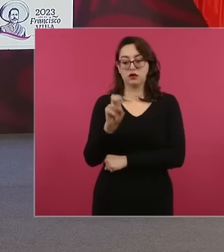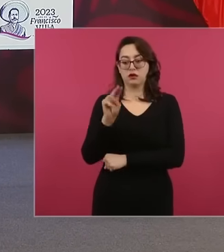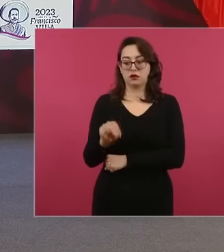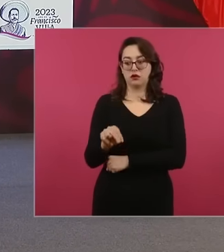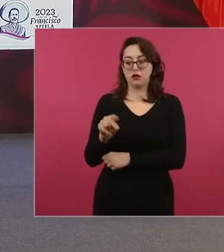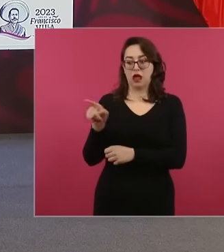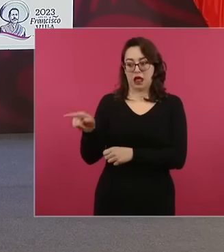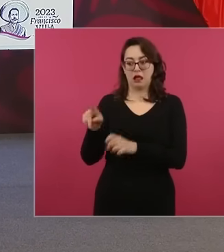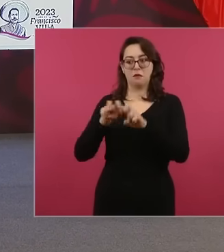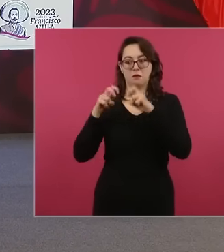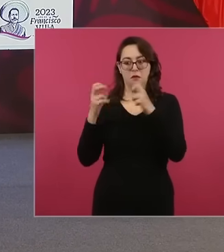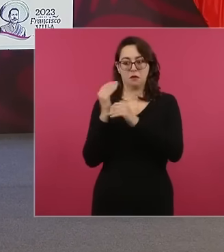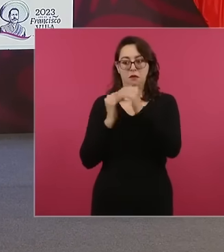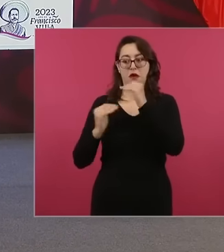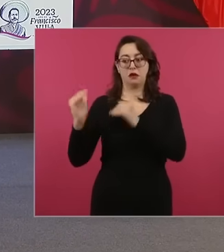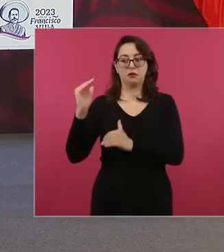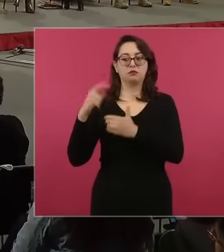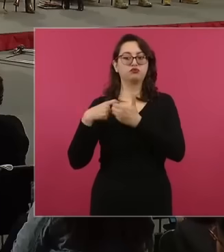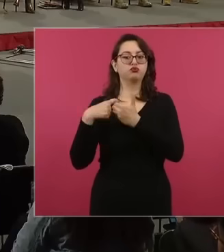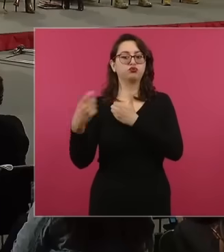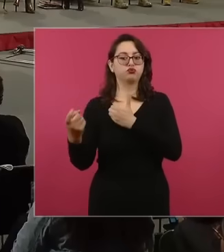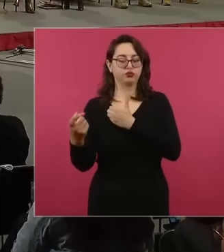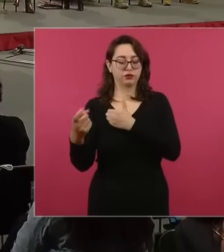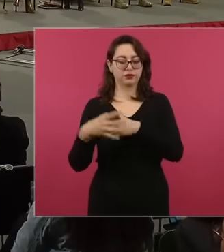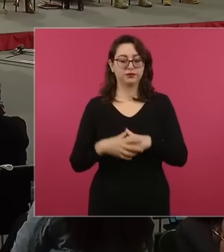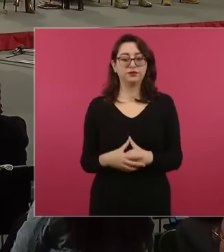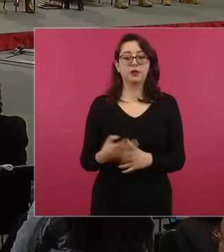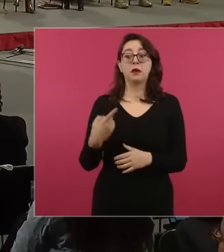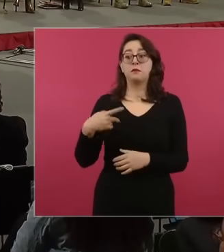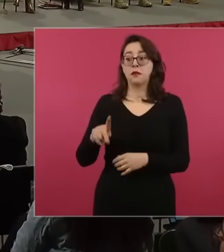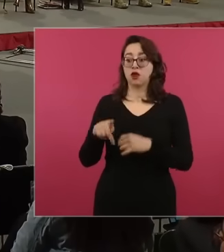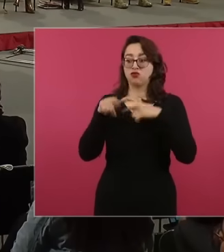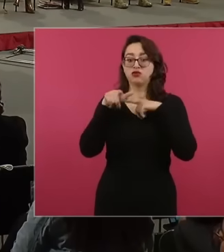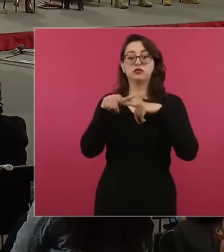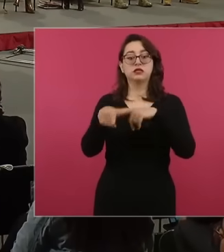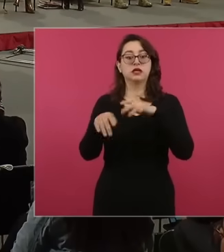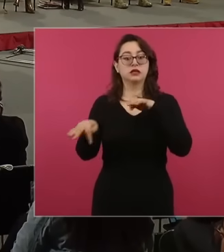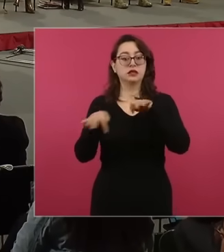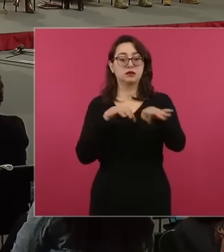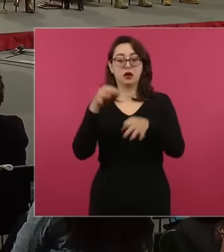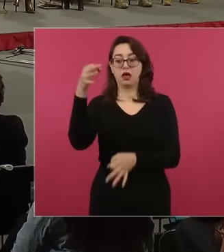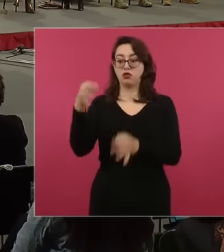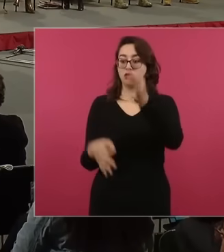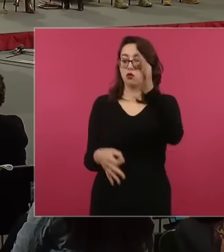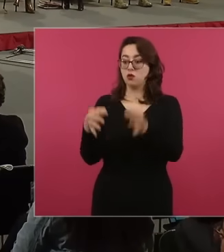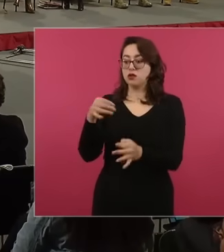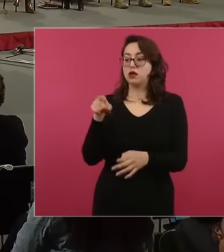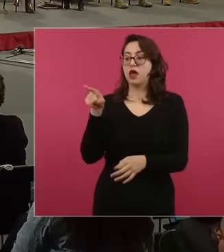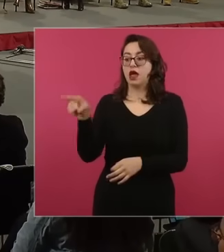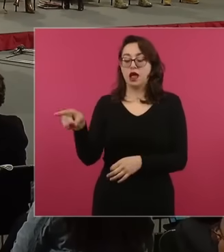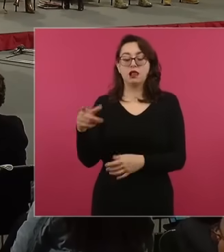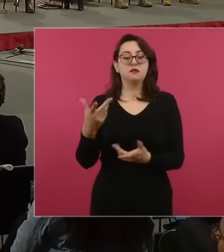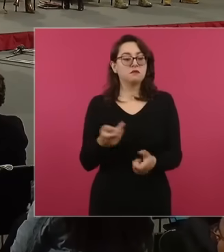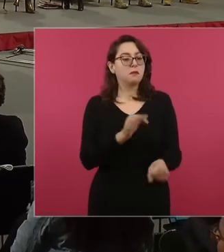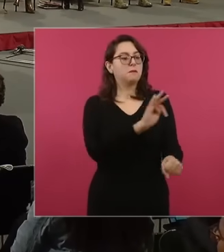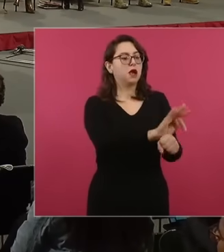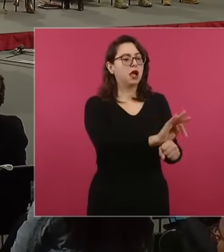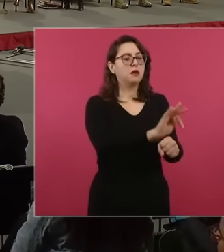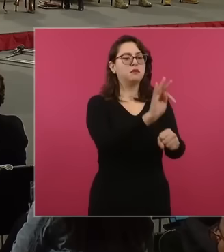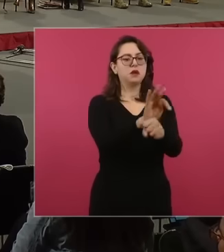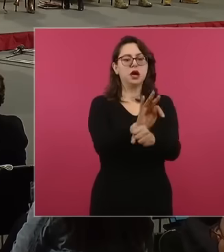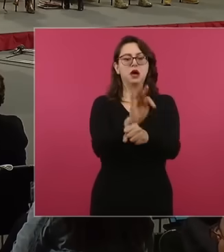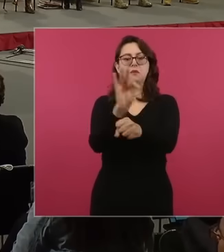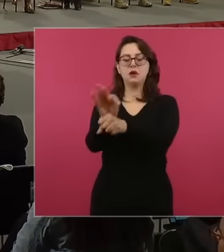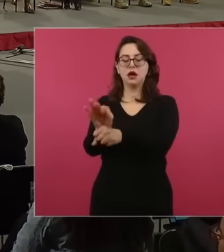juez Ramírez Peña se ha inclinado por beneficiar a los acusados Al momento de imponer las penas Incluso en procedimientos